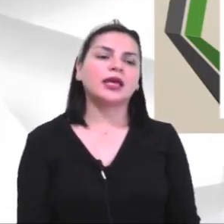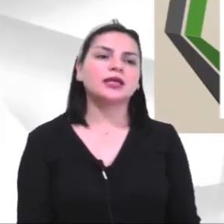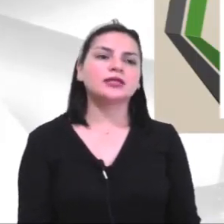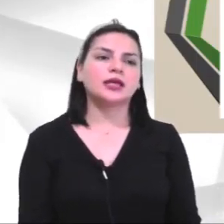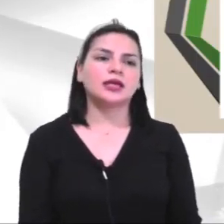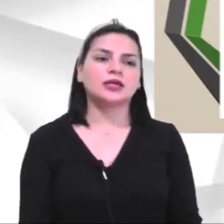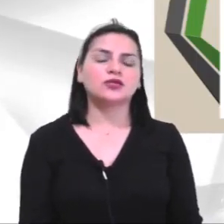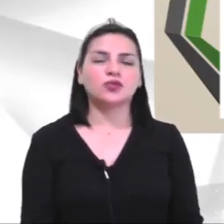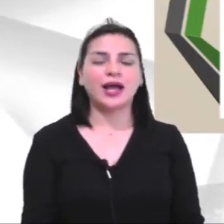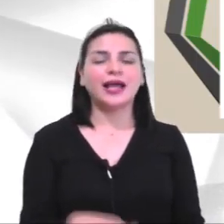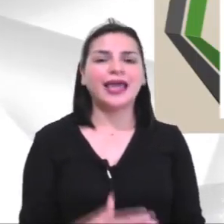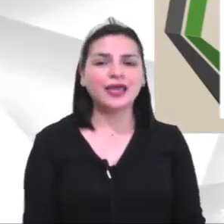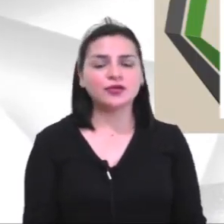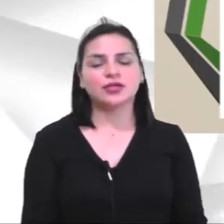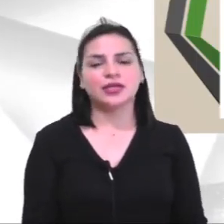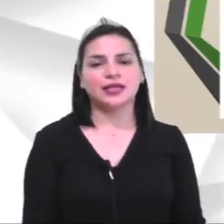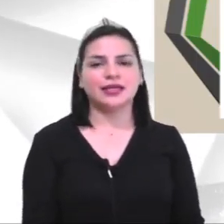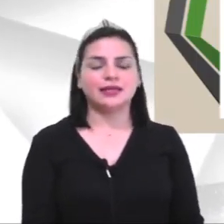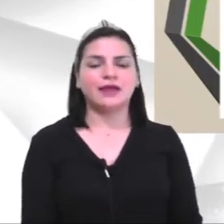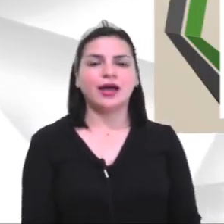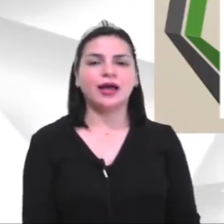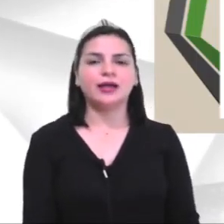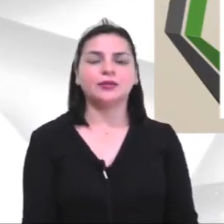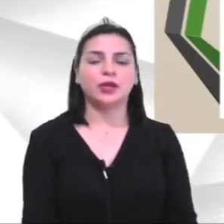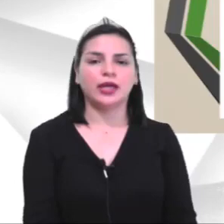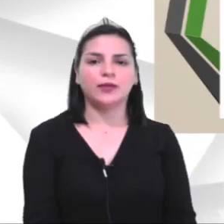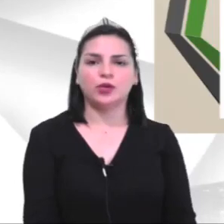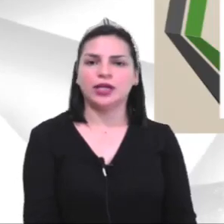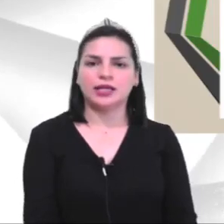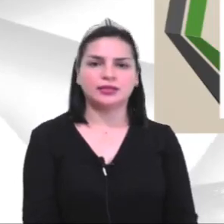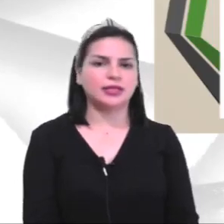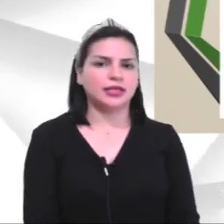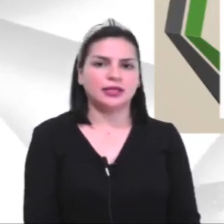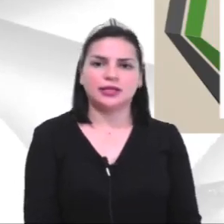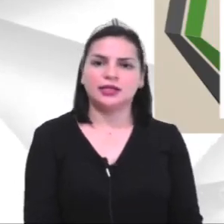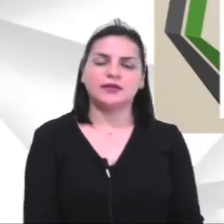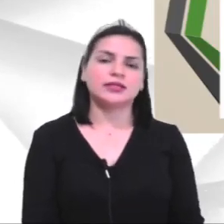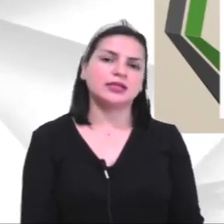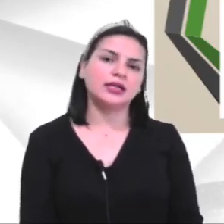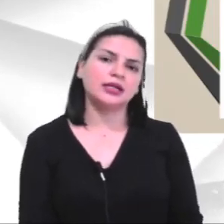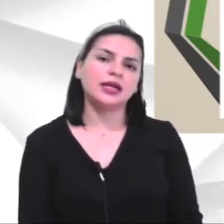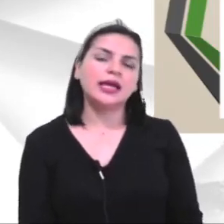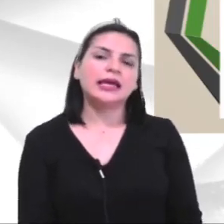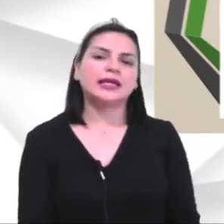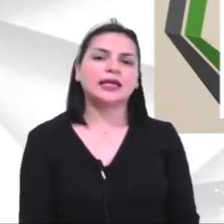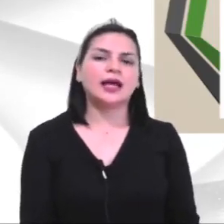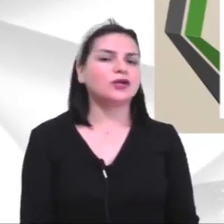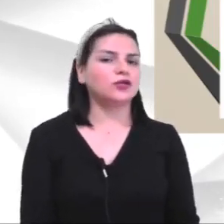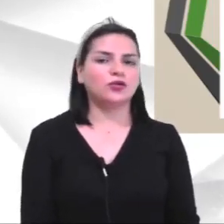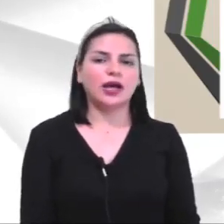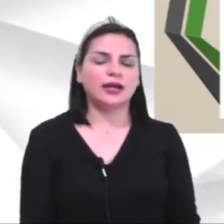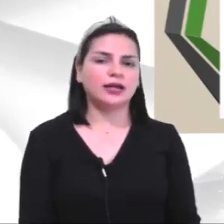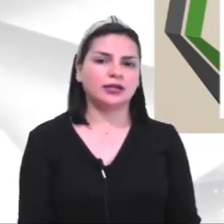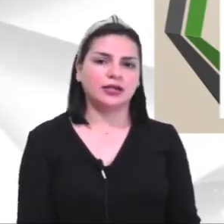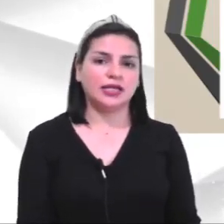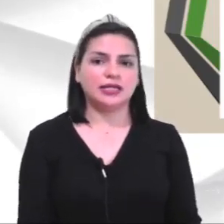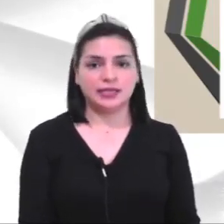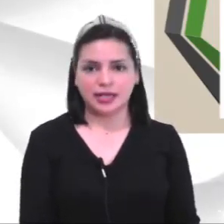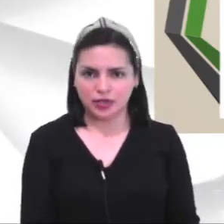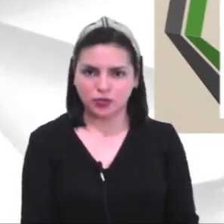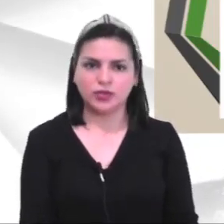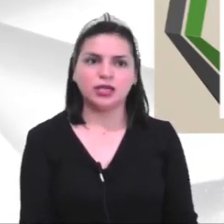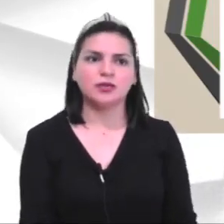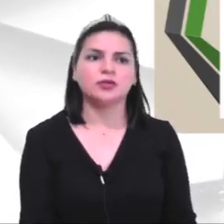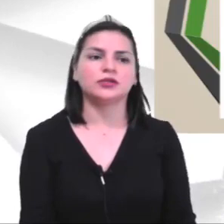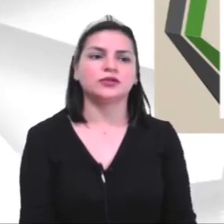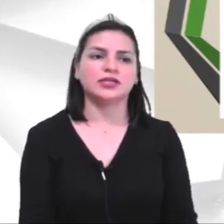que son aquellos que trabajan, por ejemplo, en las tiendas de vestir, que ya no ganan ni el